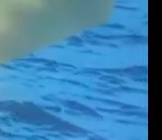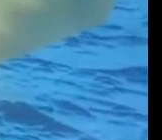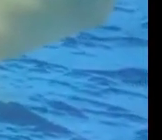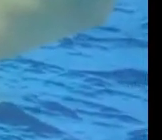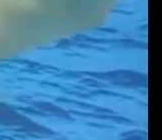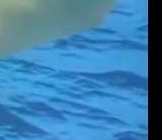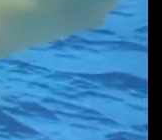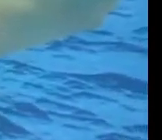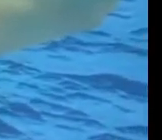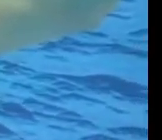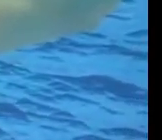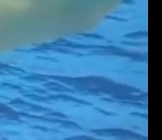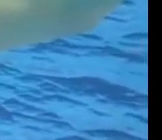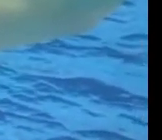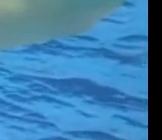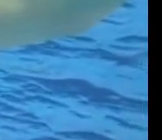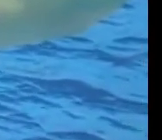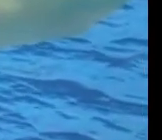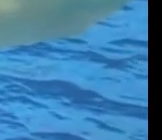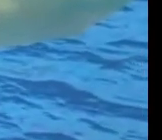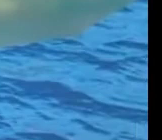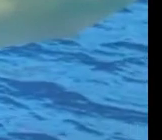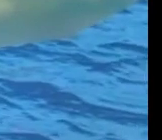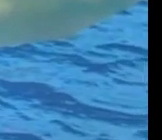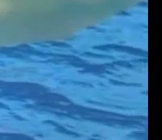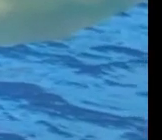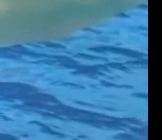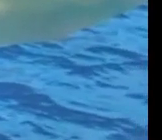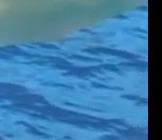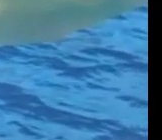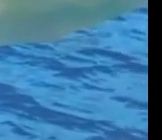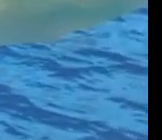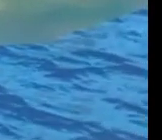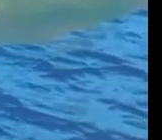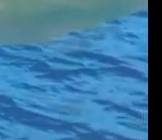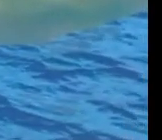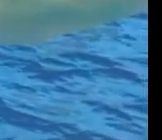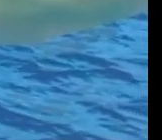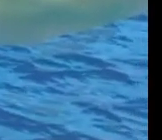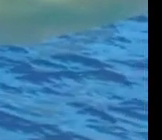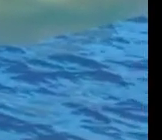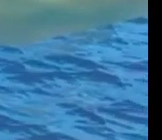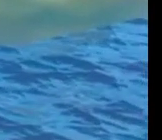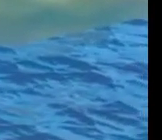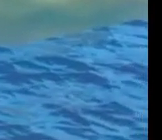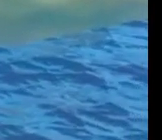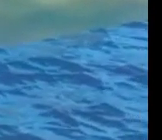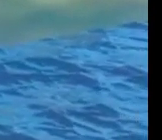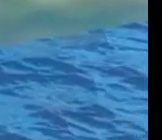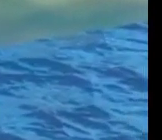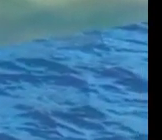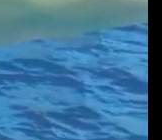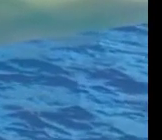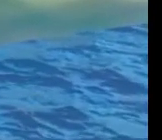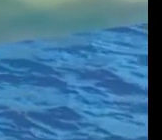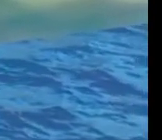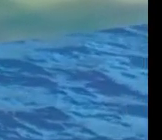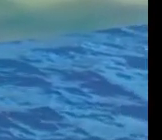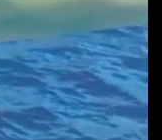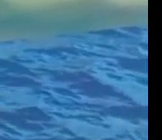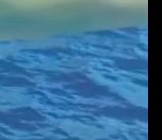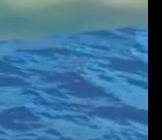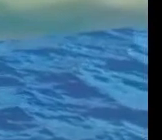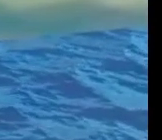arrecifes llegan hasta una trinchera, donde ocultos los mercenarios les disparan a boca de jarro. Aparecen varios